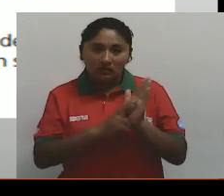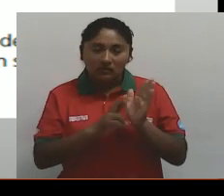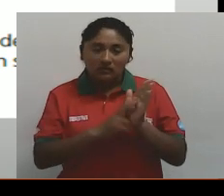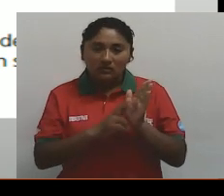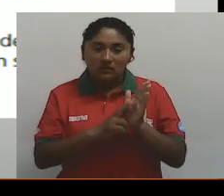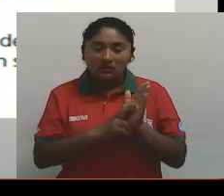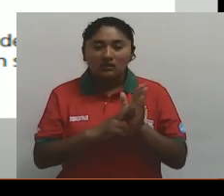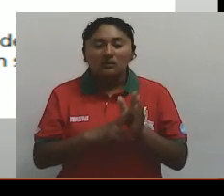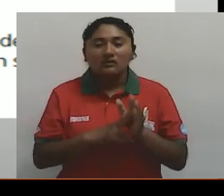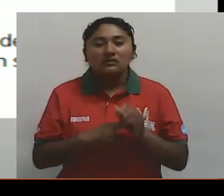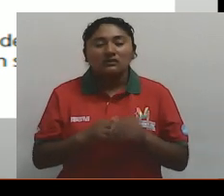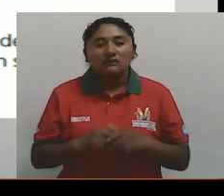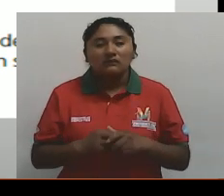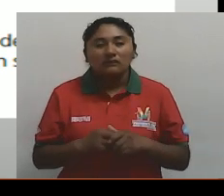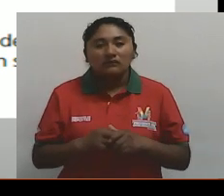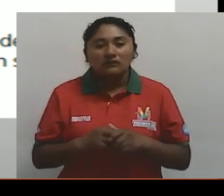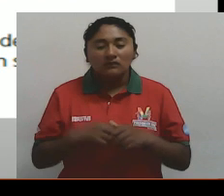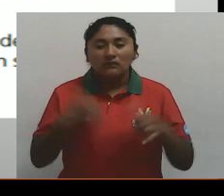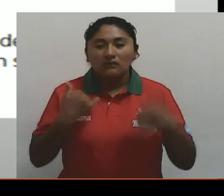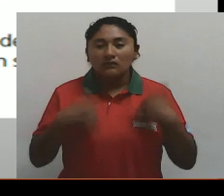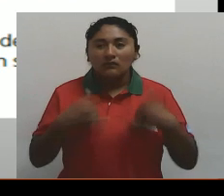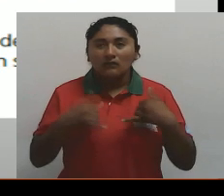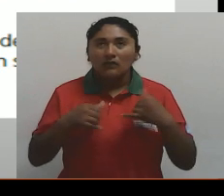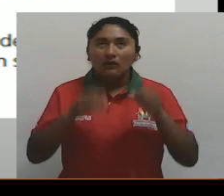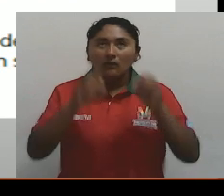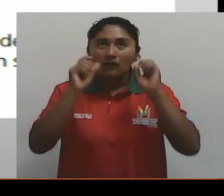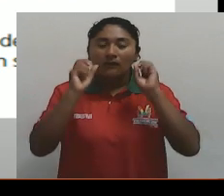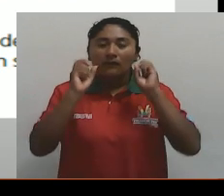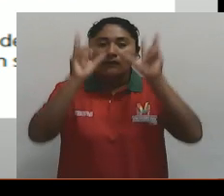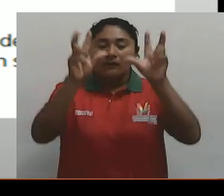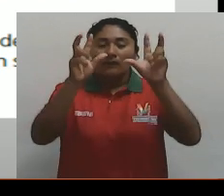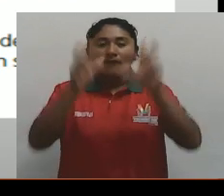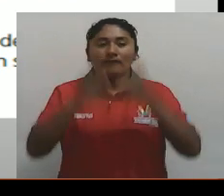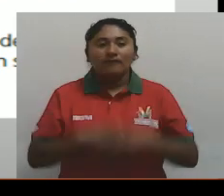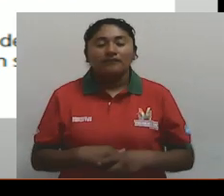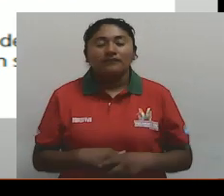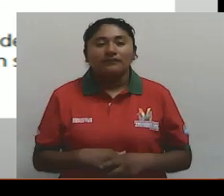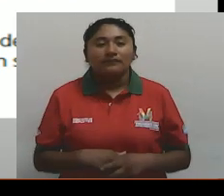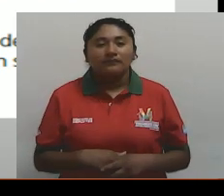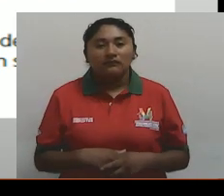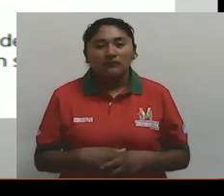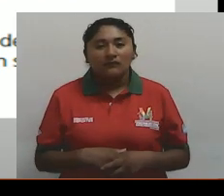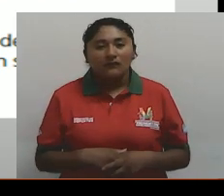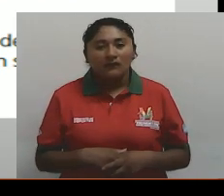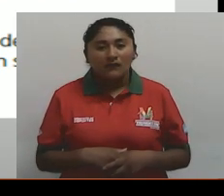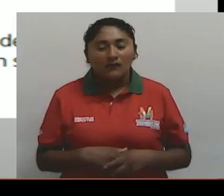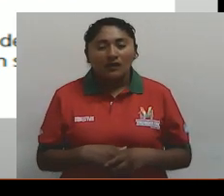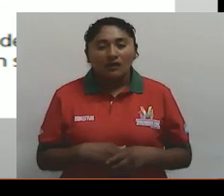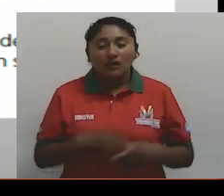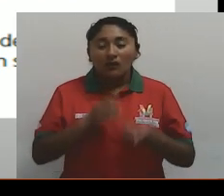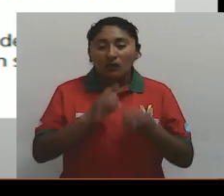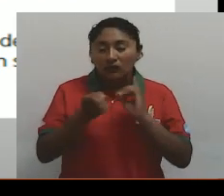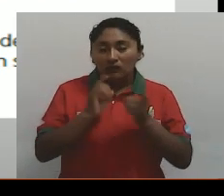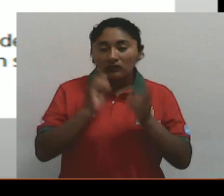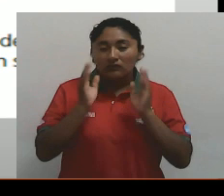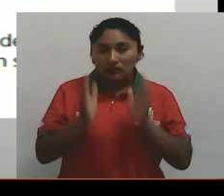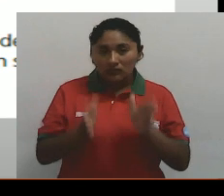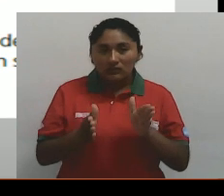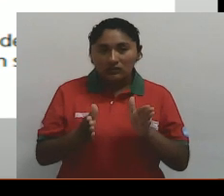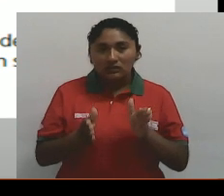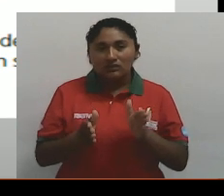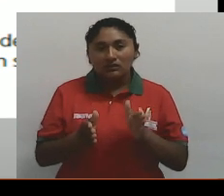en la espectacularidad de las acciones de juego de los deportistas, va premiando con muchas situaciones dentro del arbitraje.